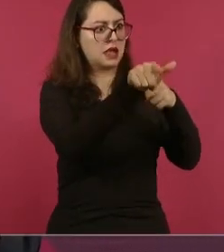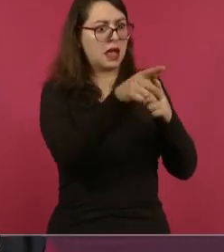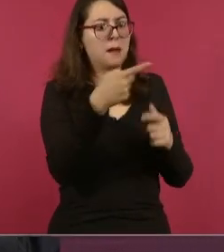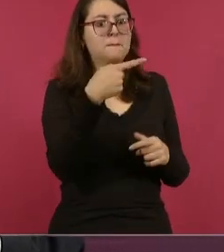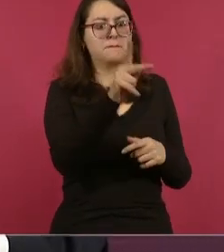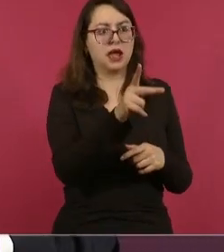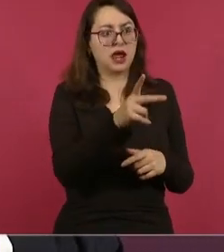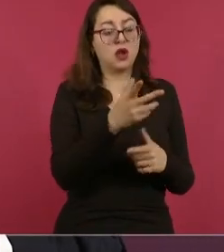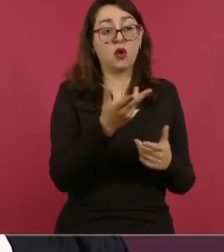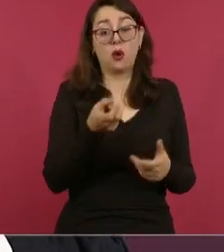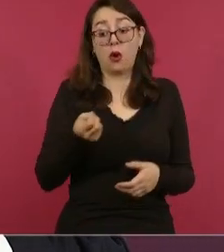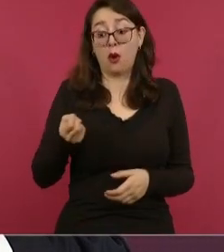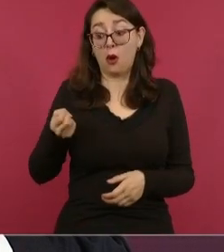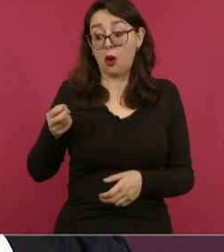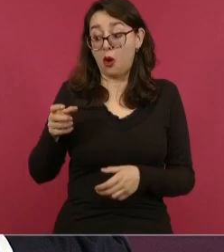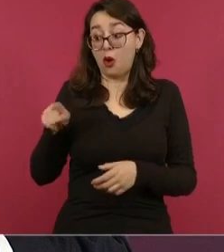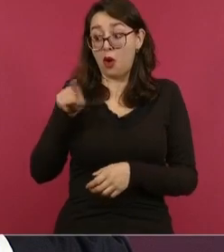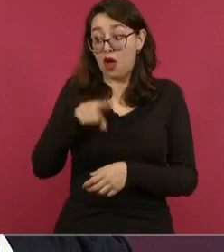los privilegios,